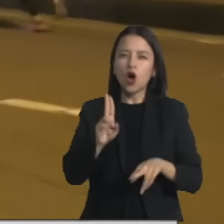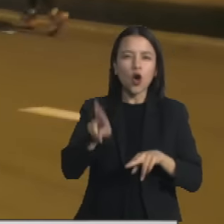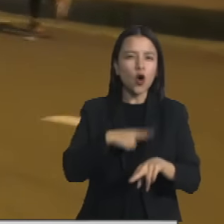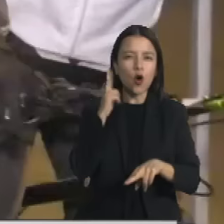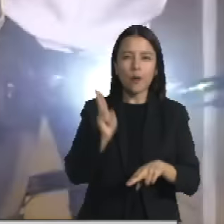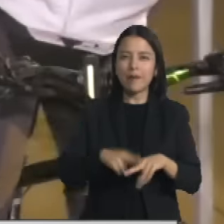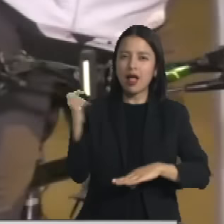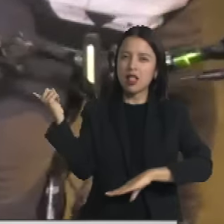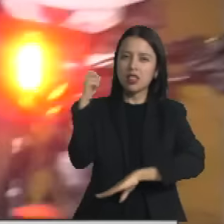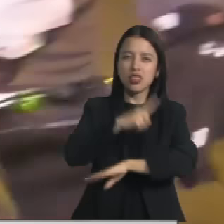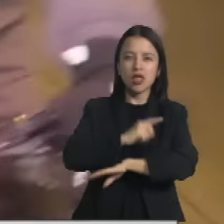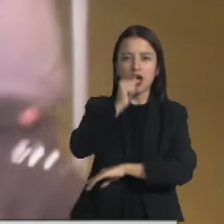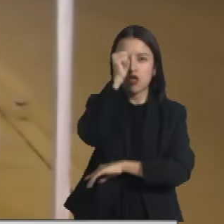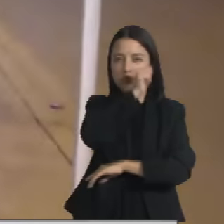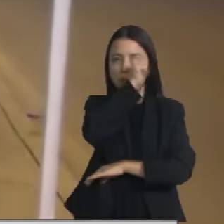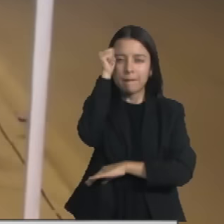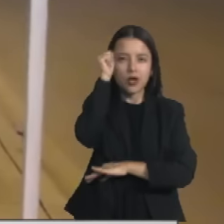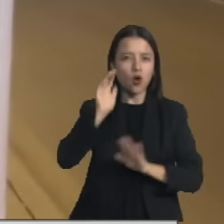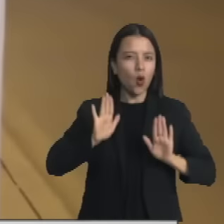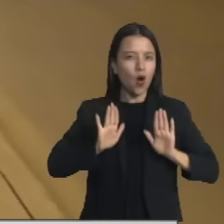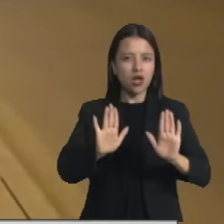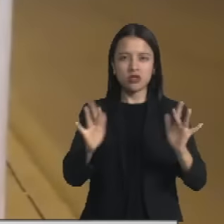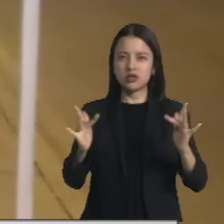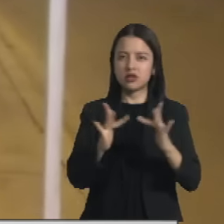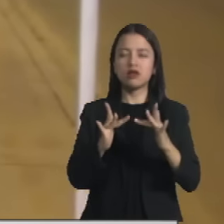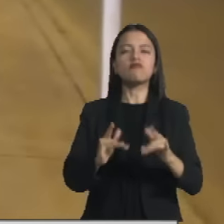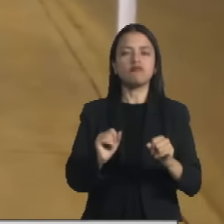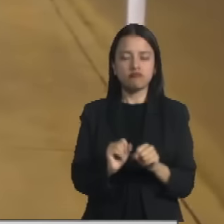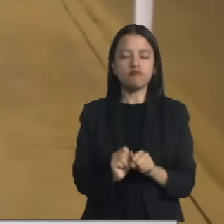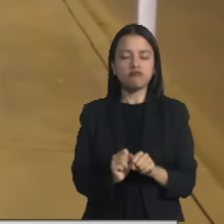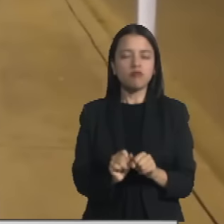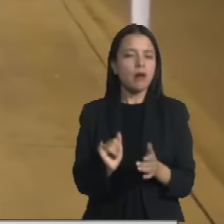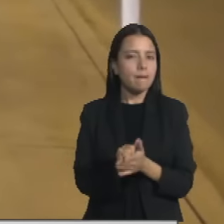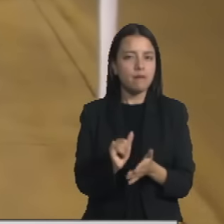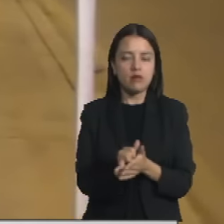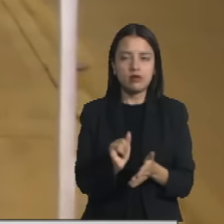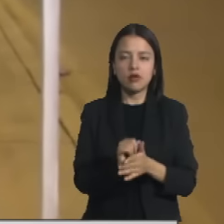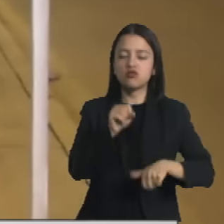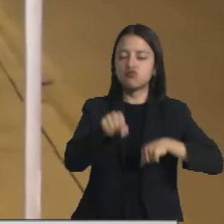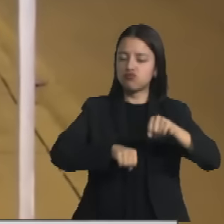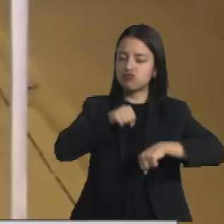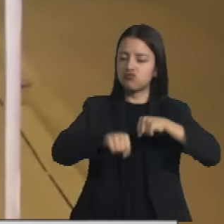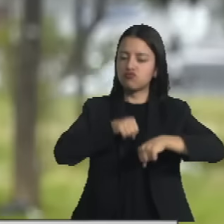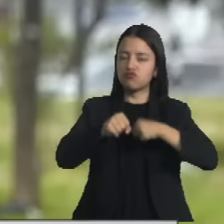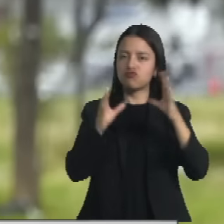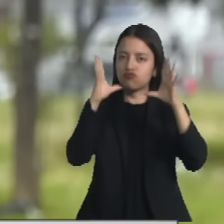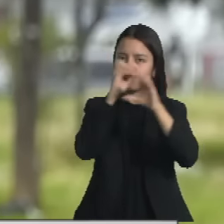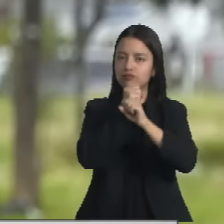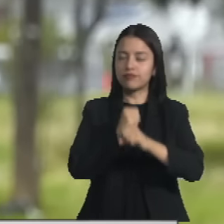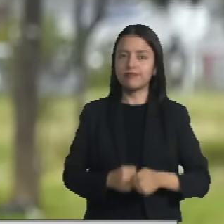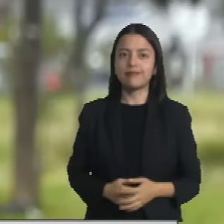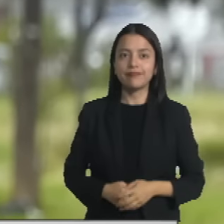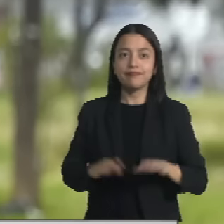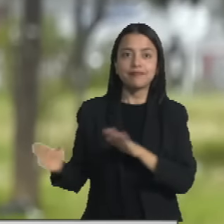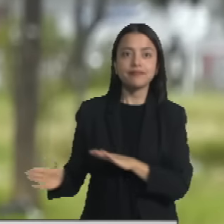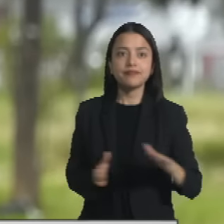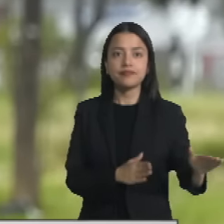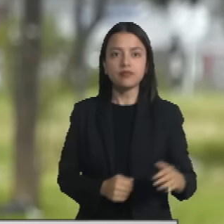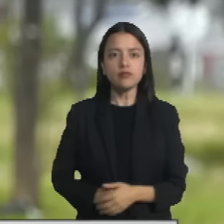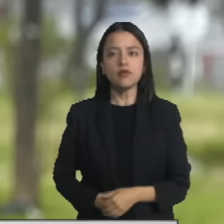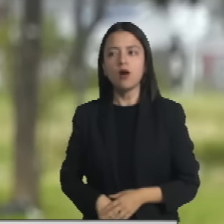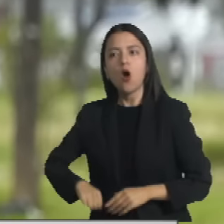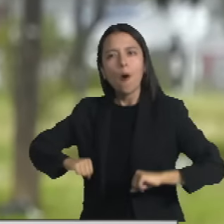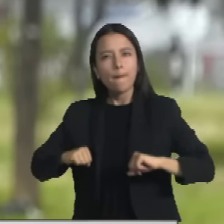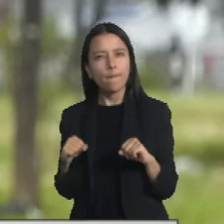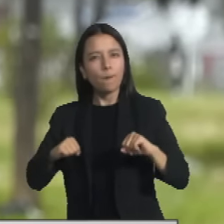se destinan para la ciclovía de los domingos y festivos se utilizarán para esta jornada de ciclovía nocturna. Cambiamos de tema. En el marco de la operación